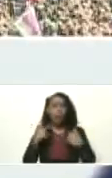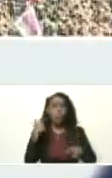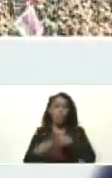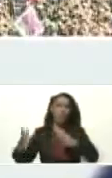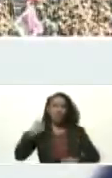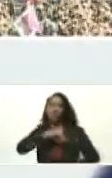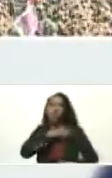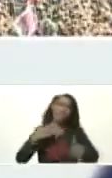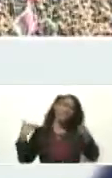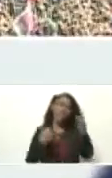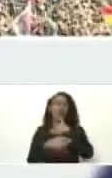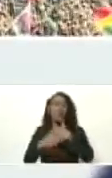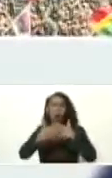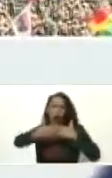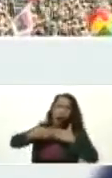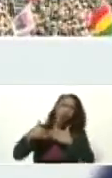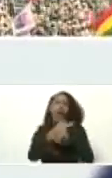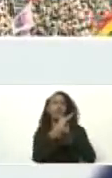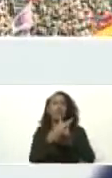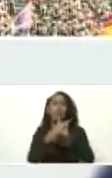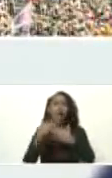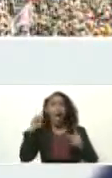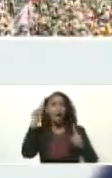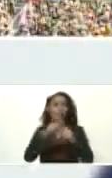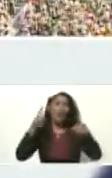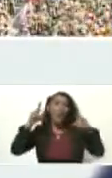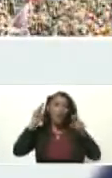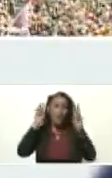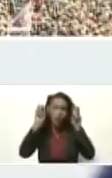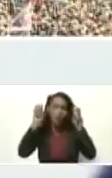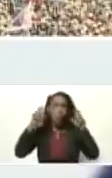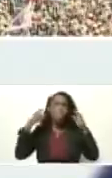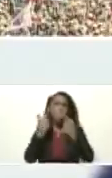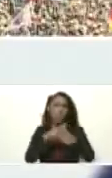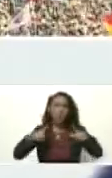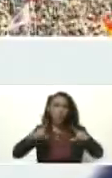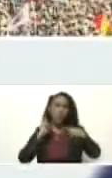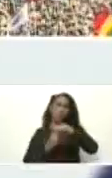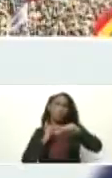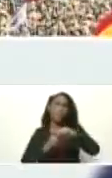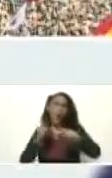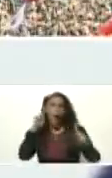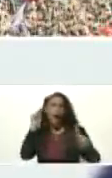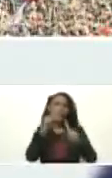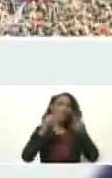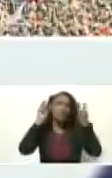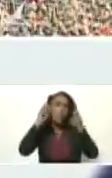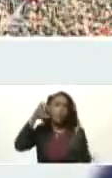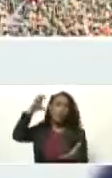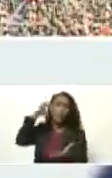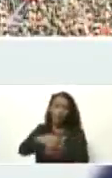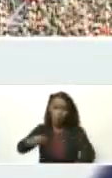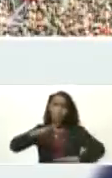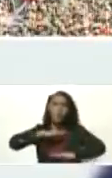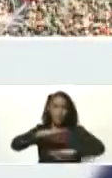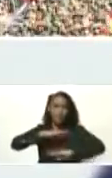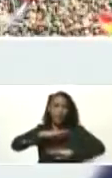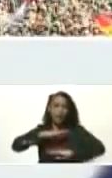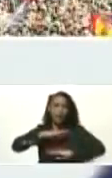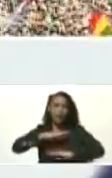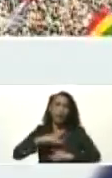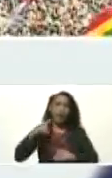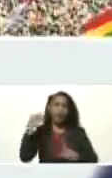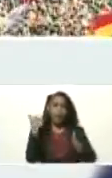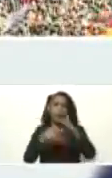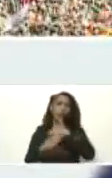que vamos es para adelante, hacia la nueva prosperidad, hacia el nuevo estado de bienestar, hacia